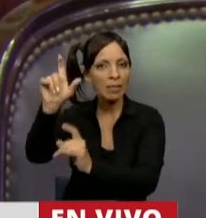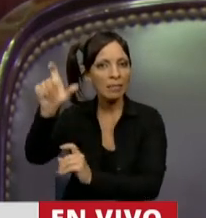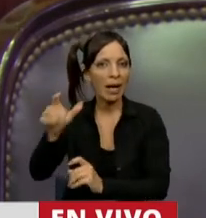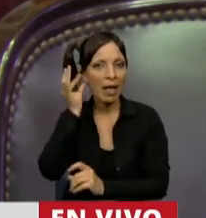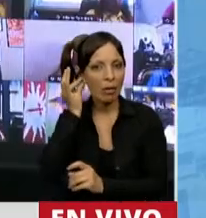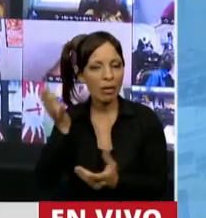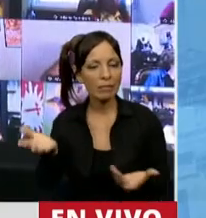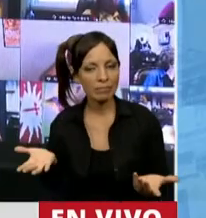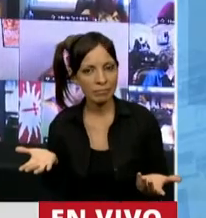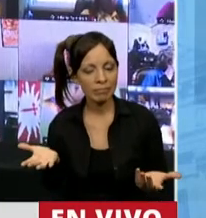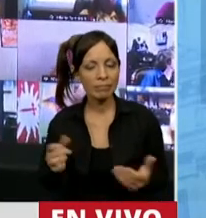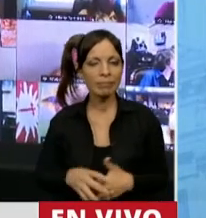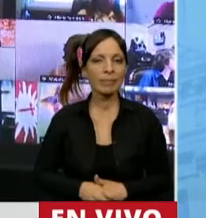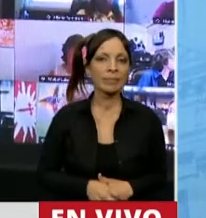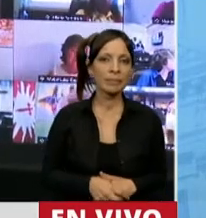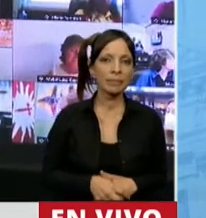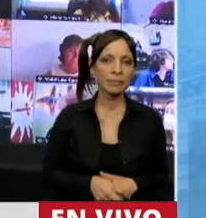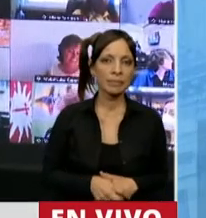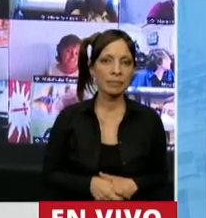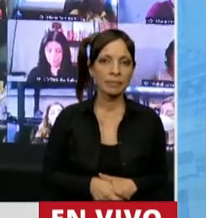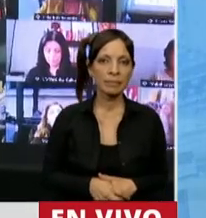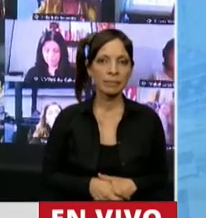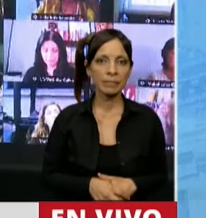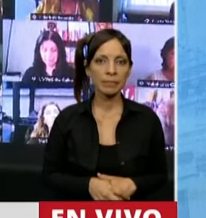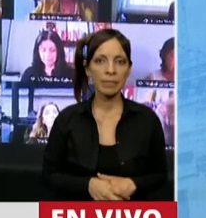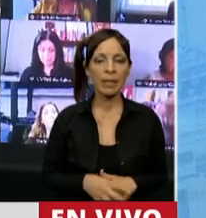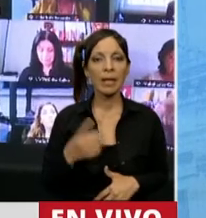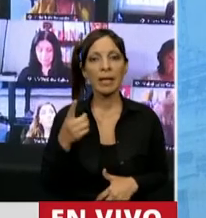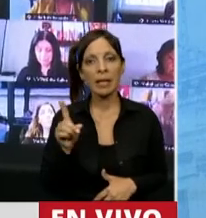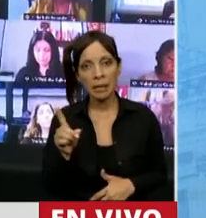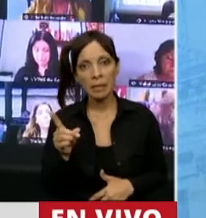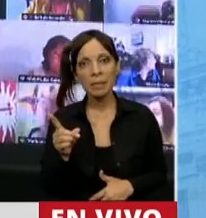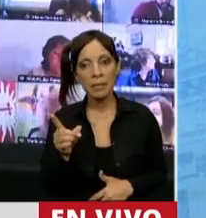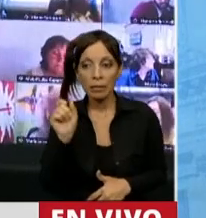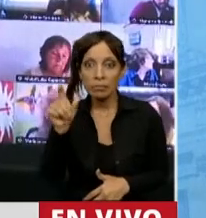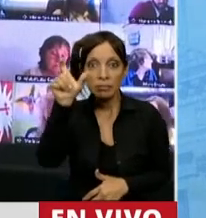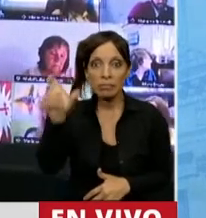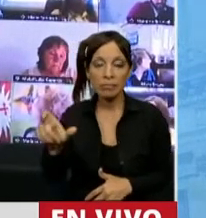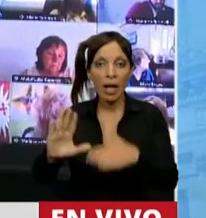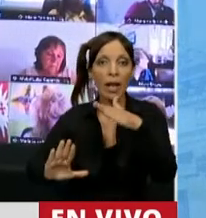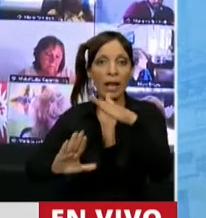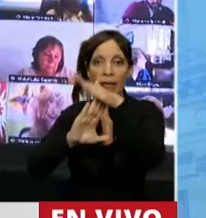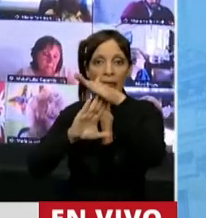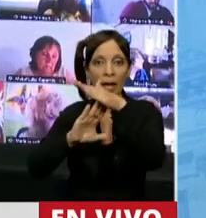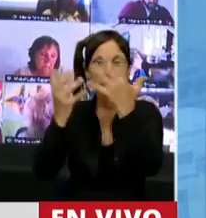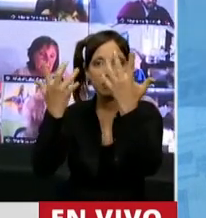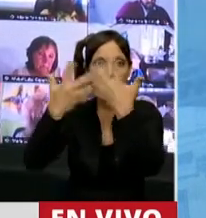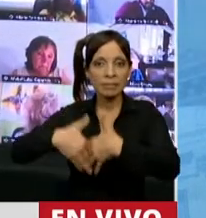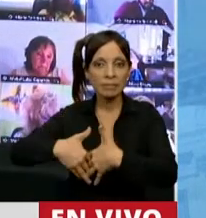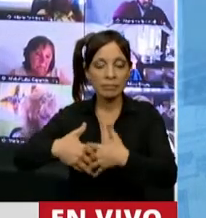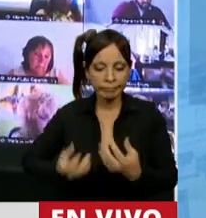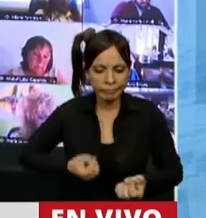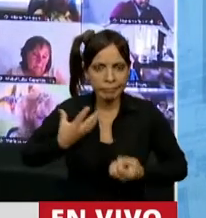encima a Diego Armando Maradona. Pero su condición de líder, su carisma,